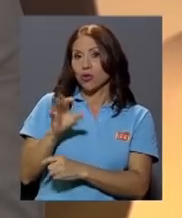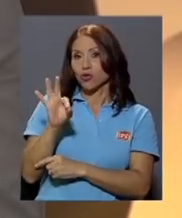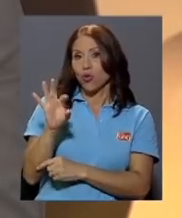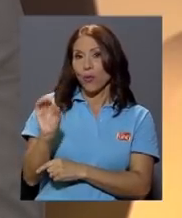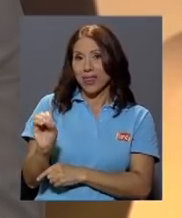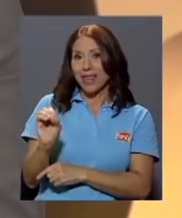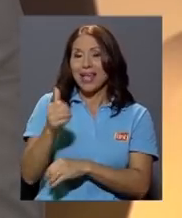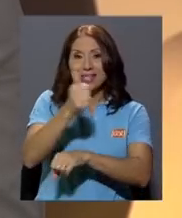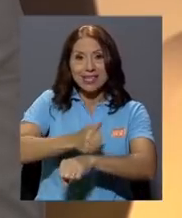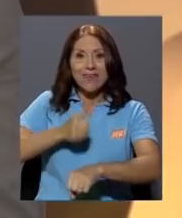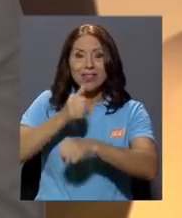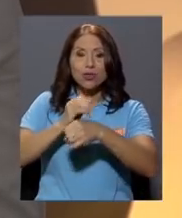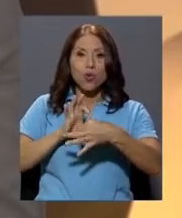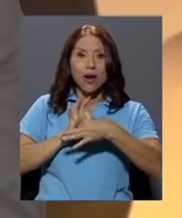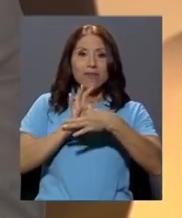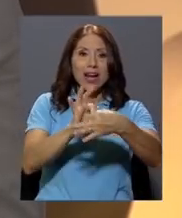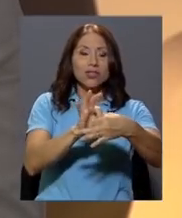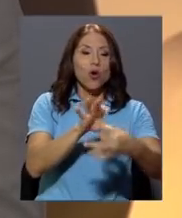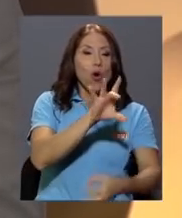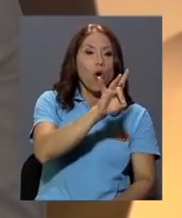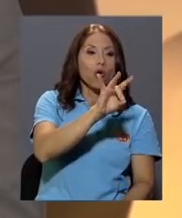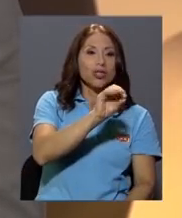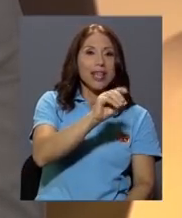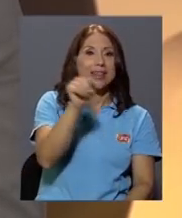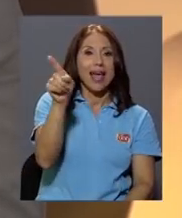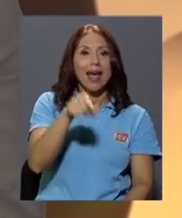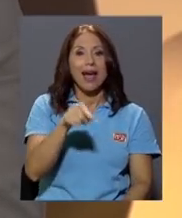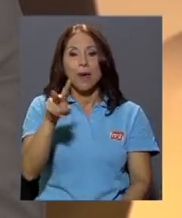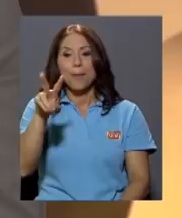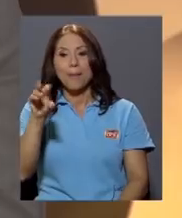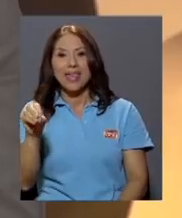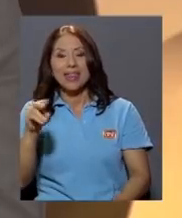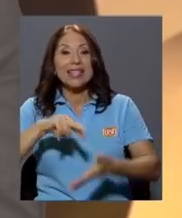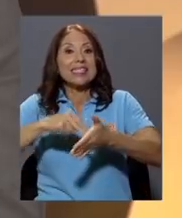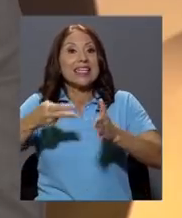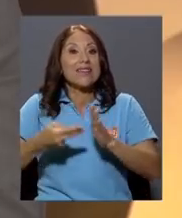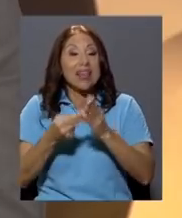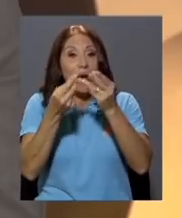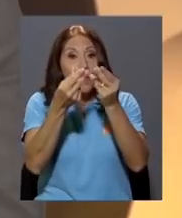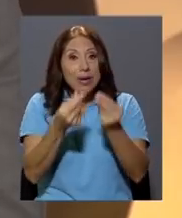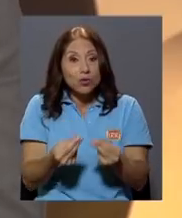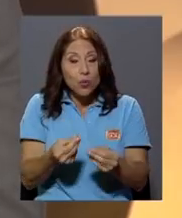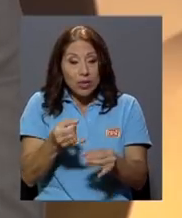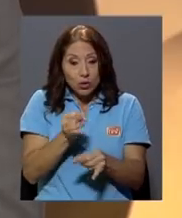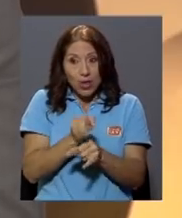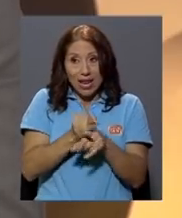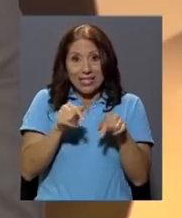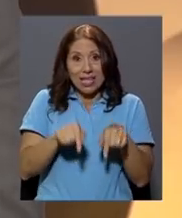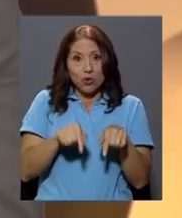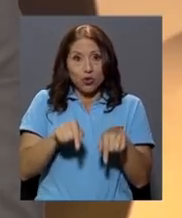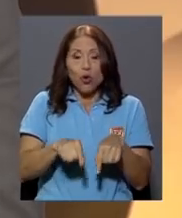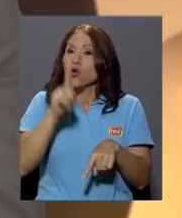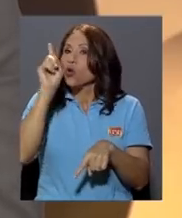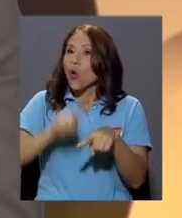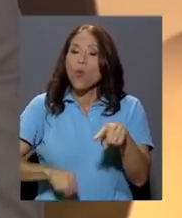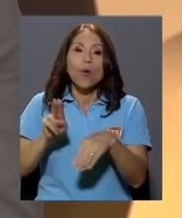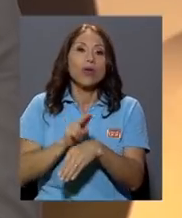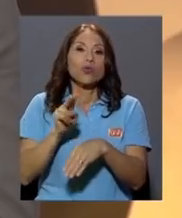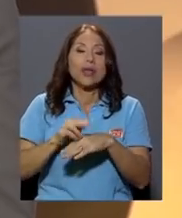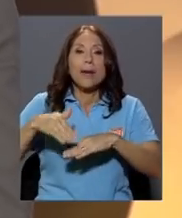relación que llamamos 80-20. Eso es que el presupuesto de la institución no puede ser o destinar más